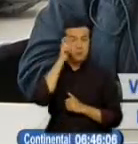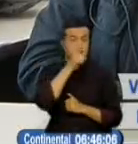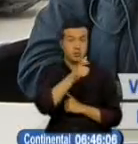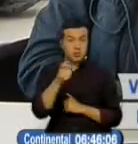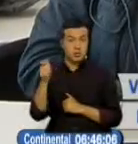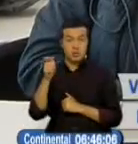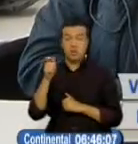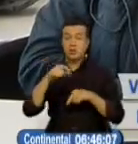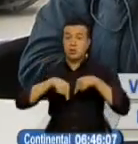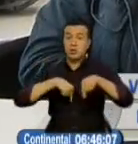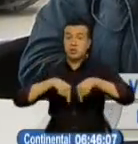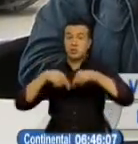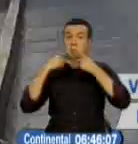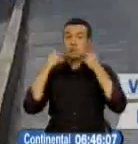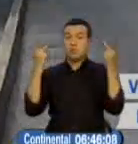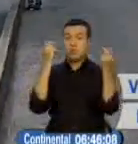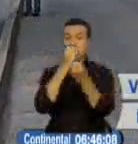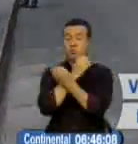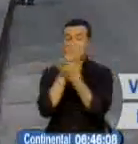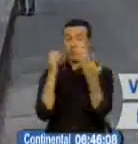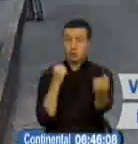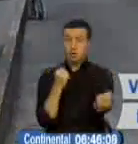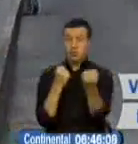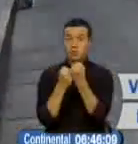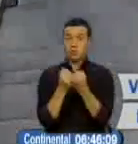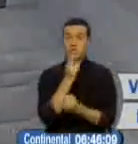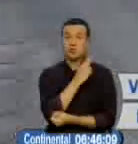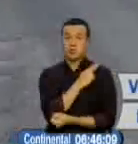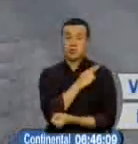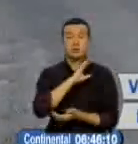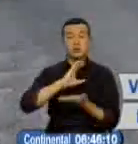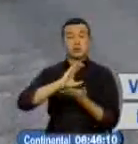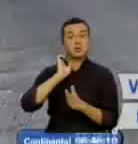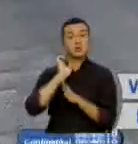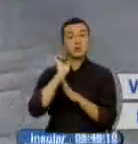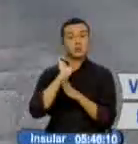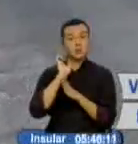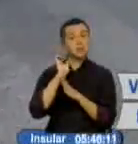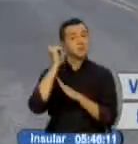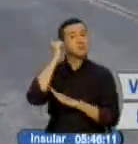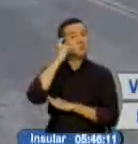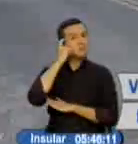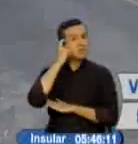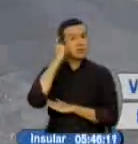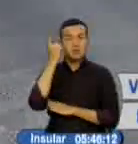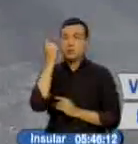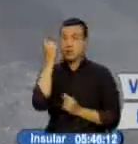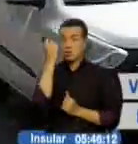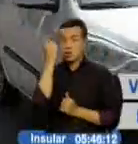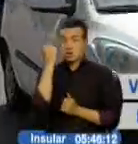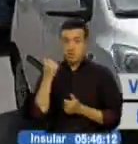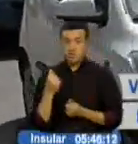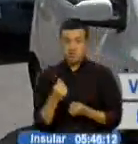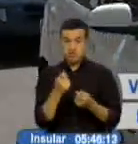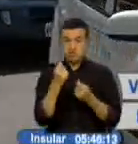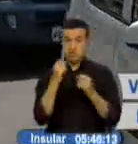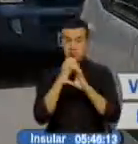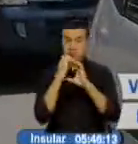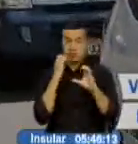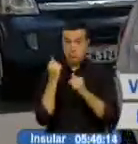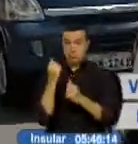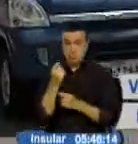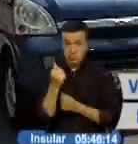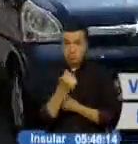Transporte Público, que desarrolló un informe con el apoyo de la Universidad Central del Ecuador, considera que el monto destinado a compensar a los